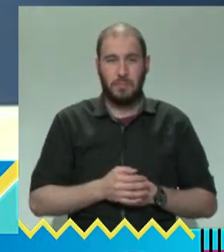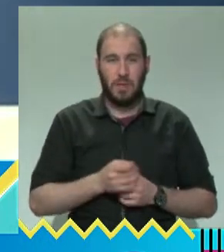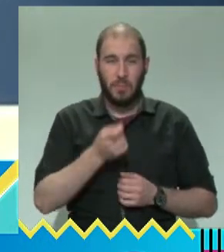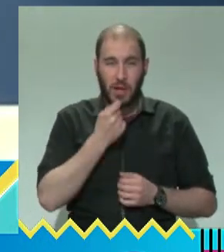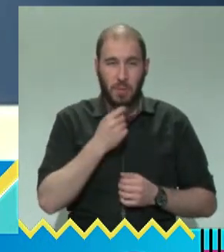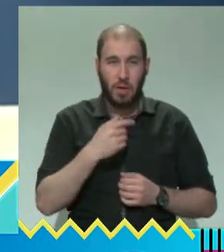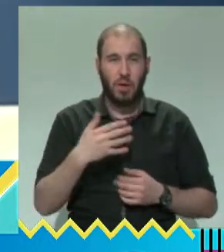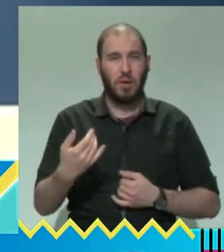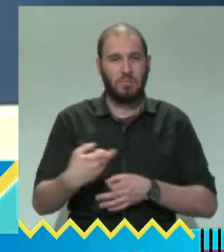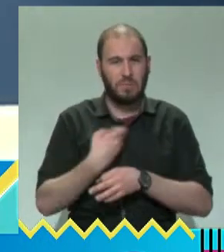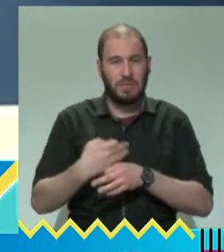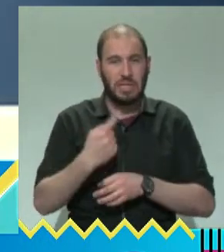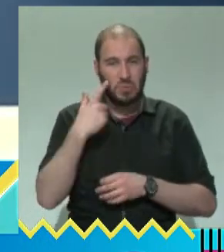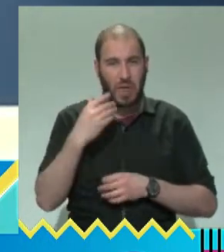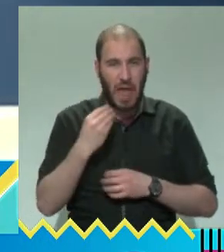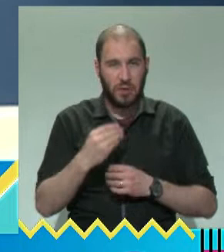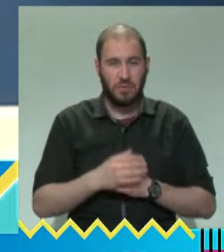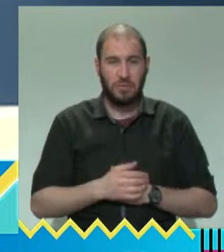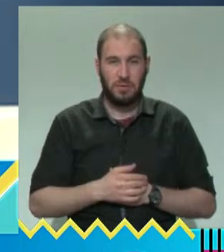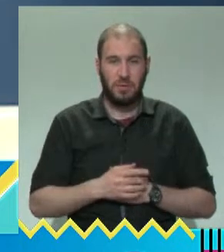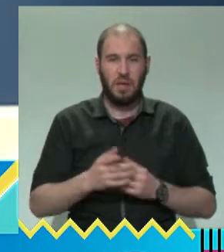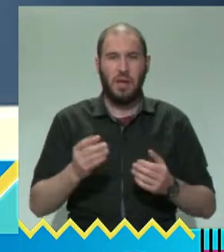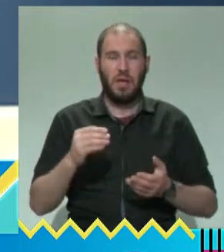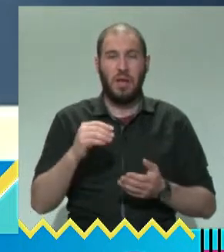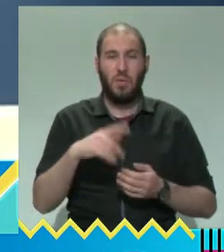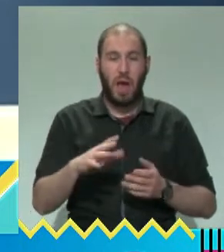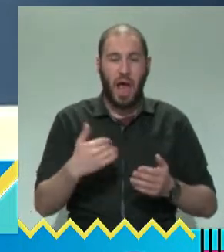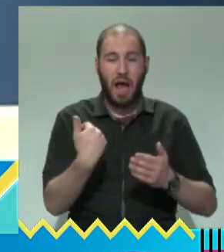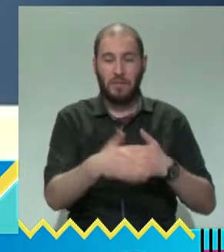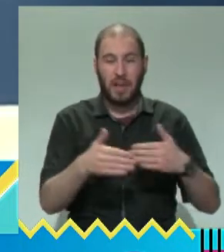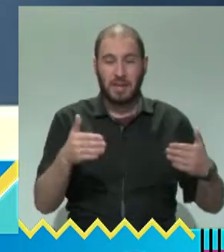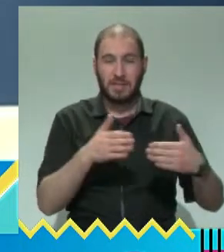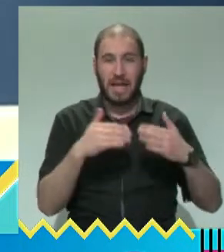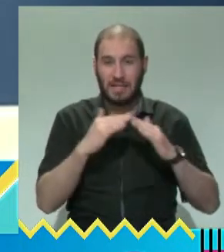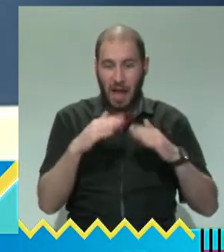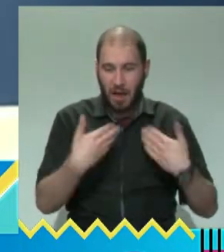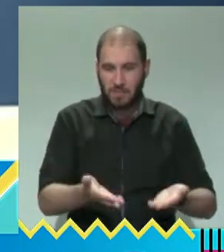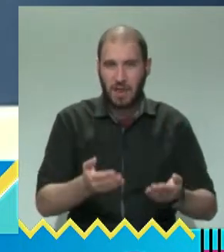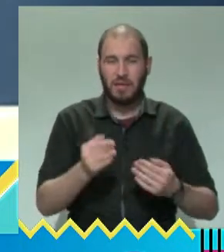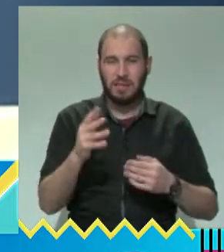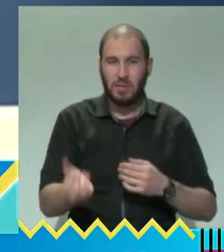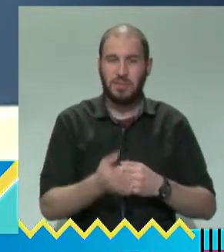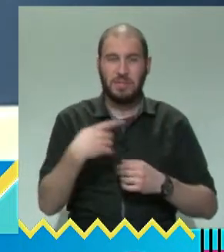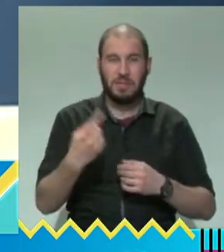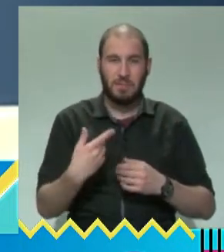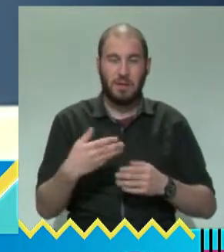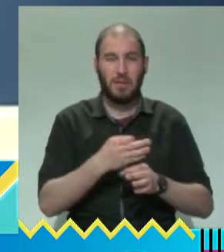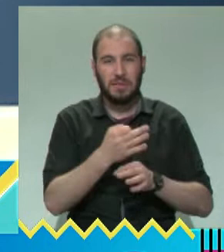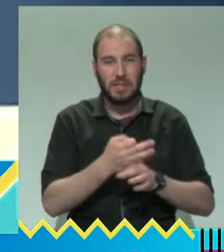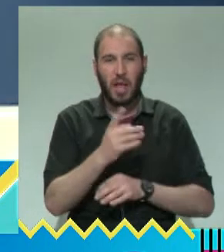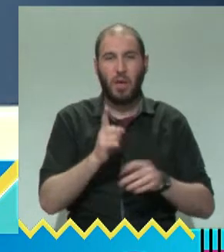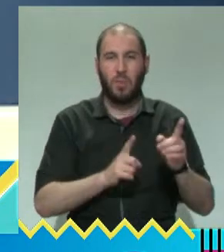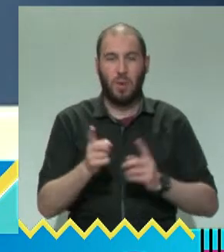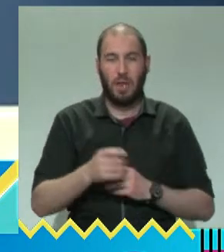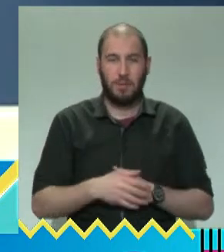a informarse como ciudadano qué puede colocar en su frente, va a encontrar seguramente y siempre una recomendación sobre cuáles